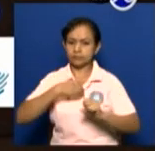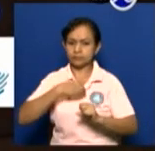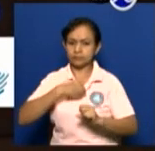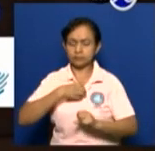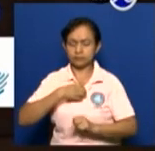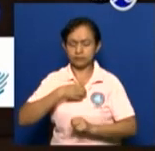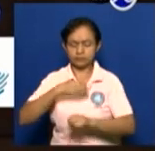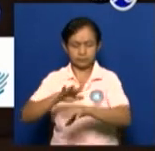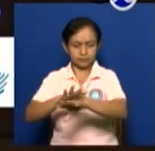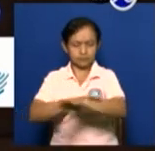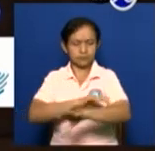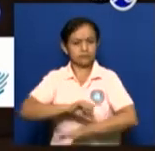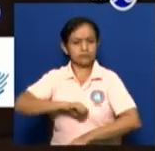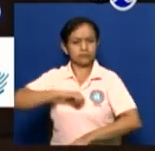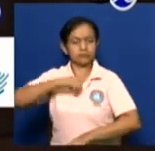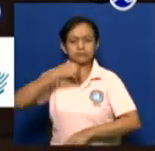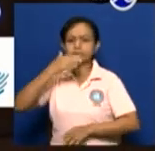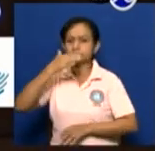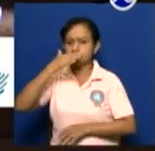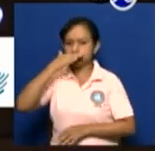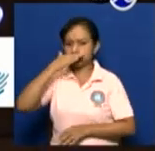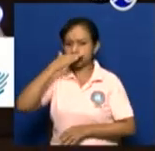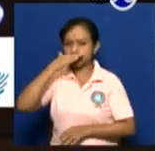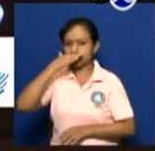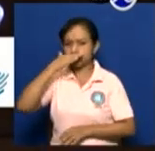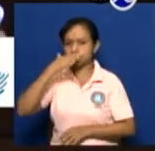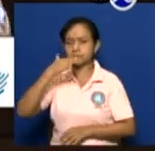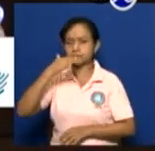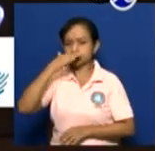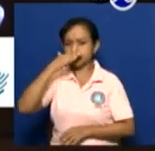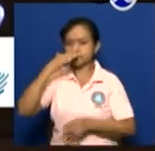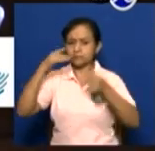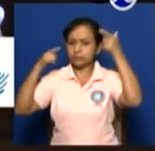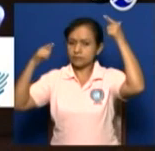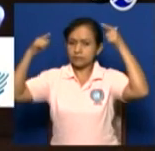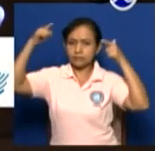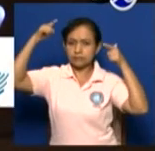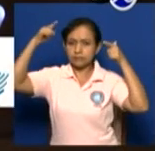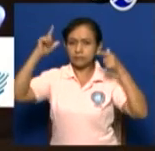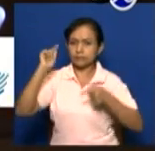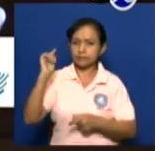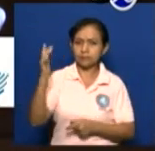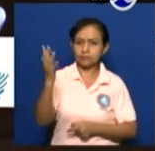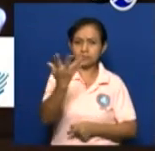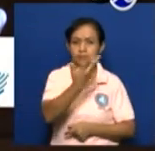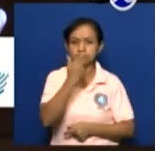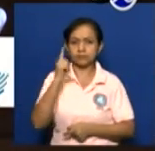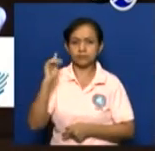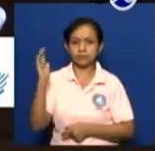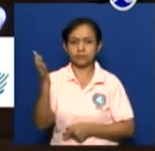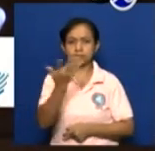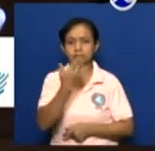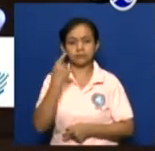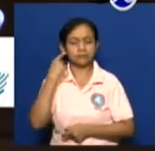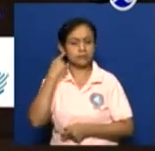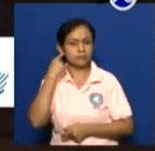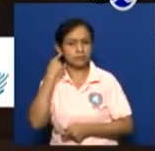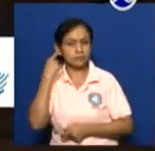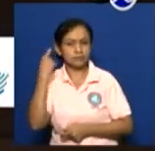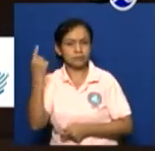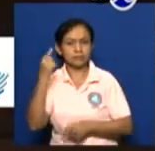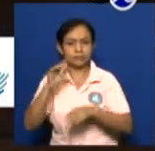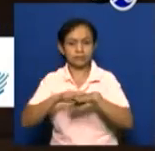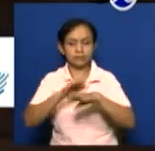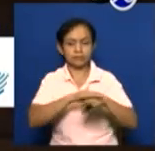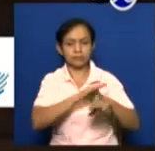siento orgullosa de ser sandinista, del Sandino de todos y de todas. Escuchemos el llamado